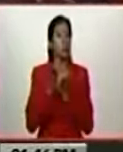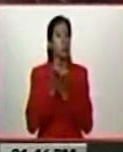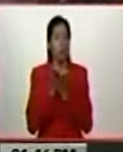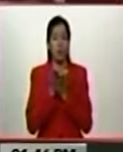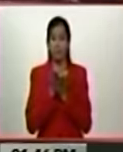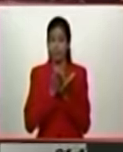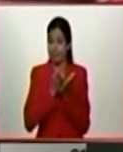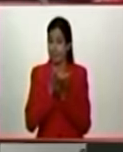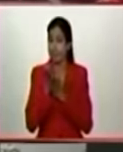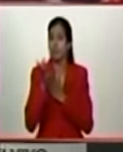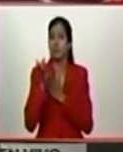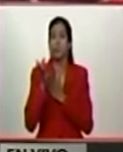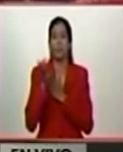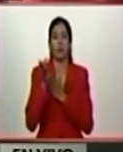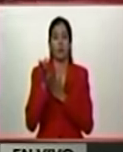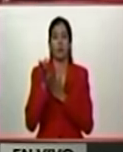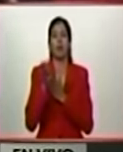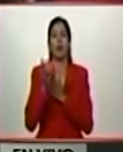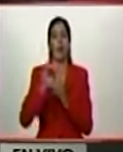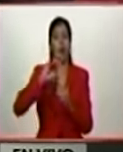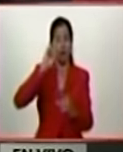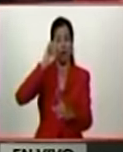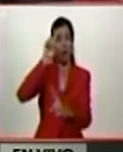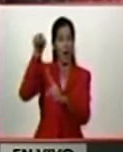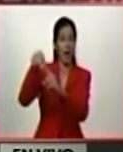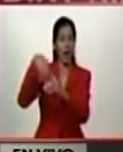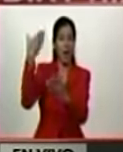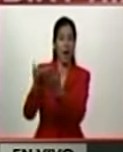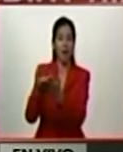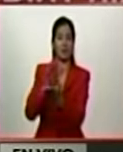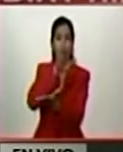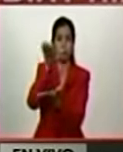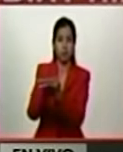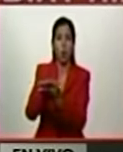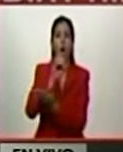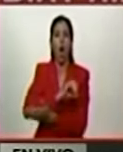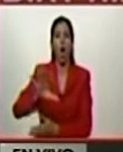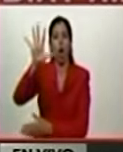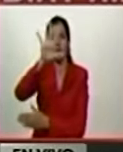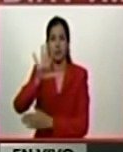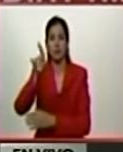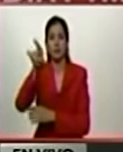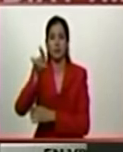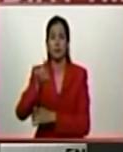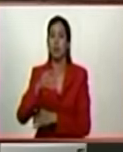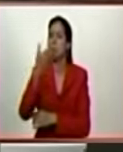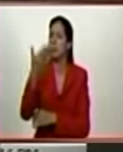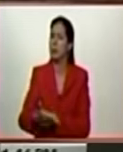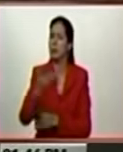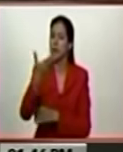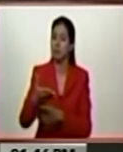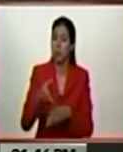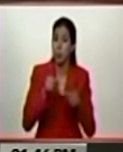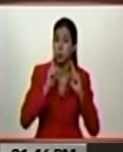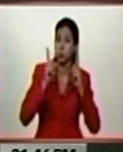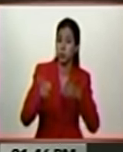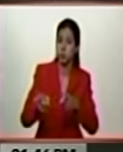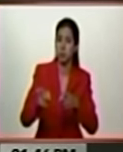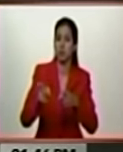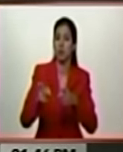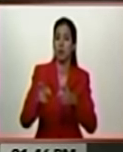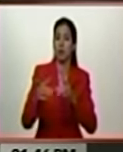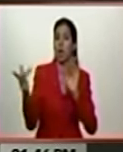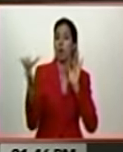su recorrido hacia oriente. Es una obra de vital importancia para el tránsito entre